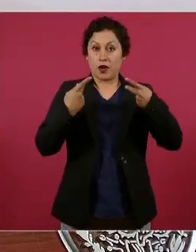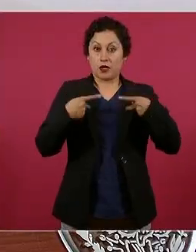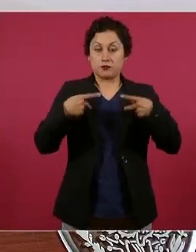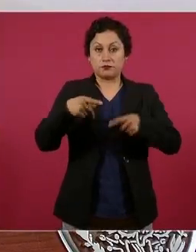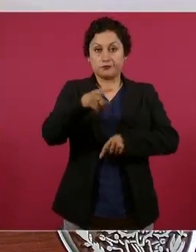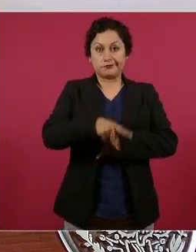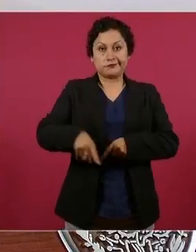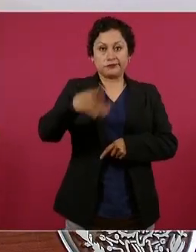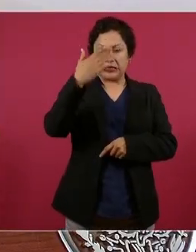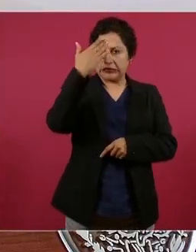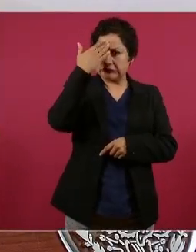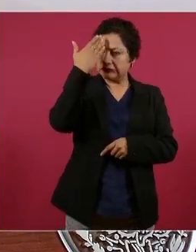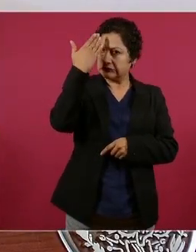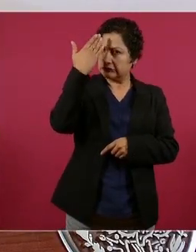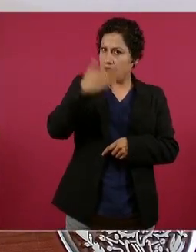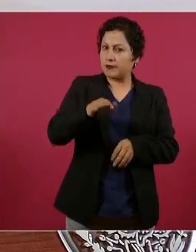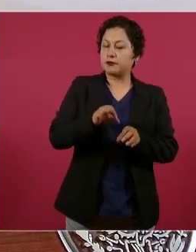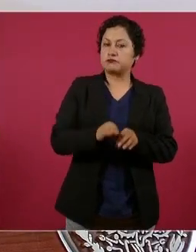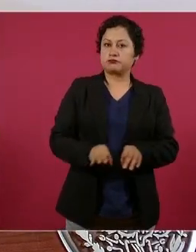recogiendo,